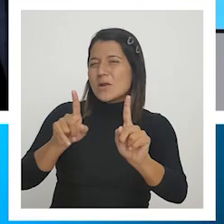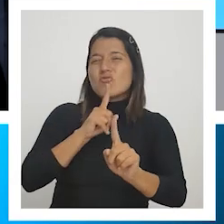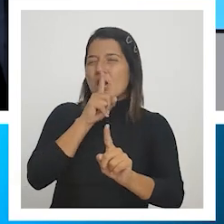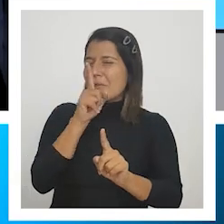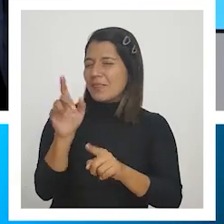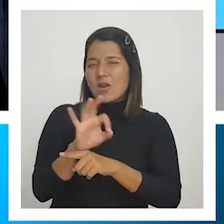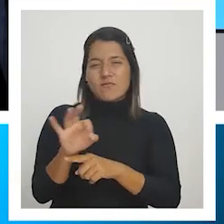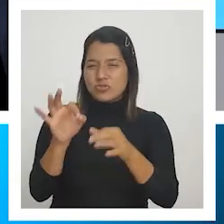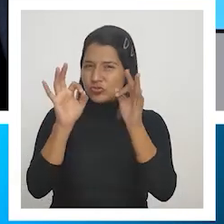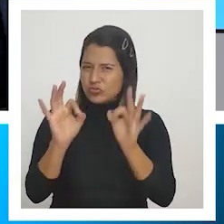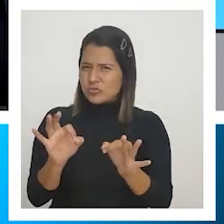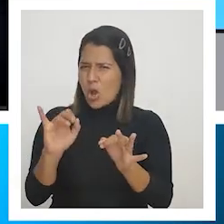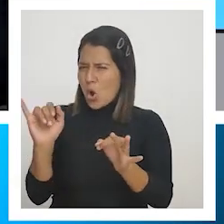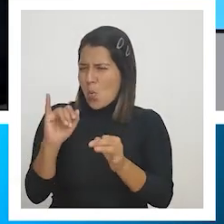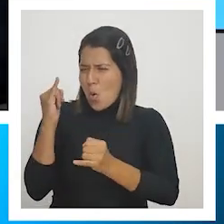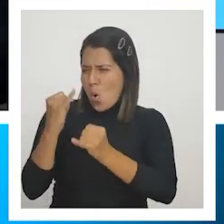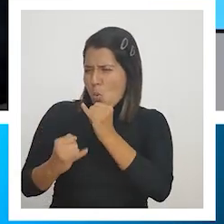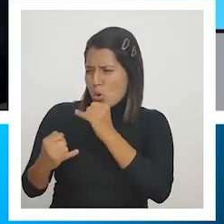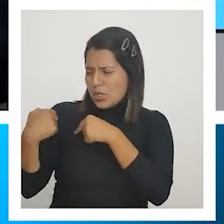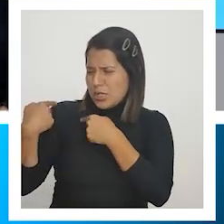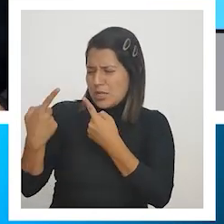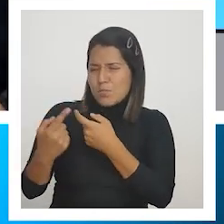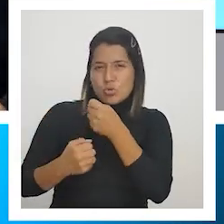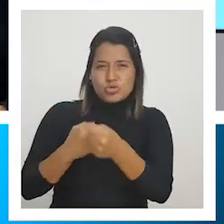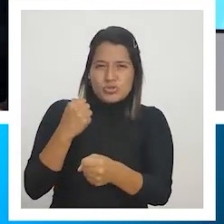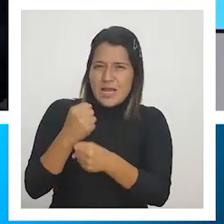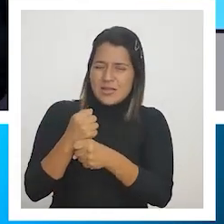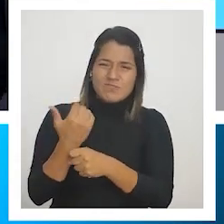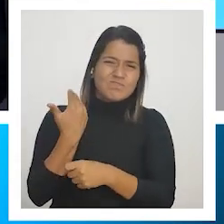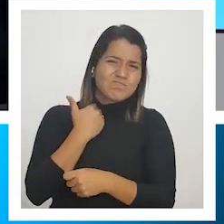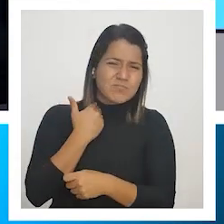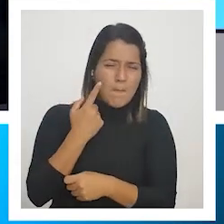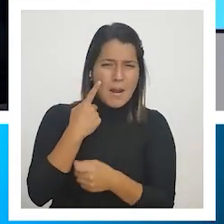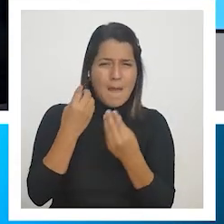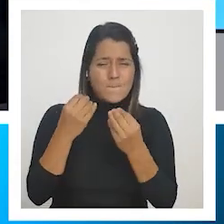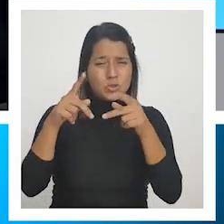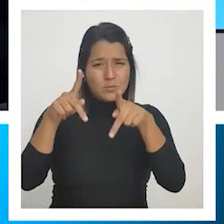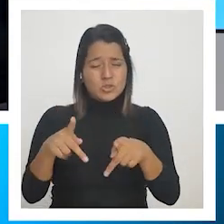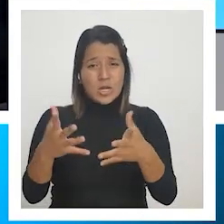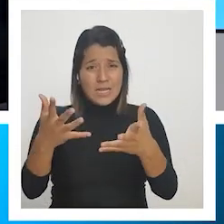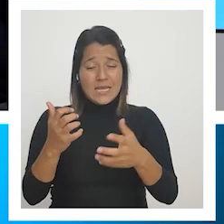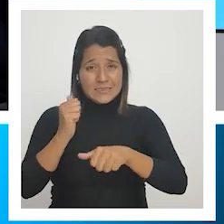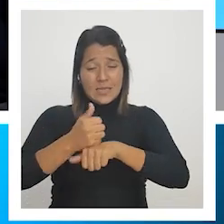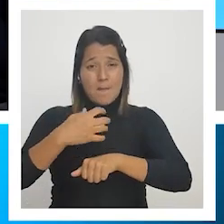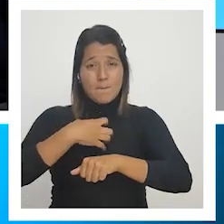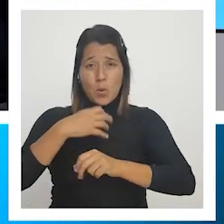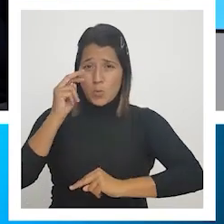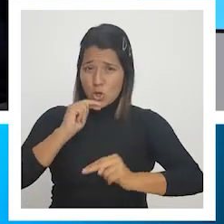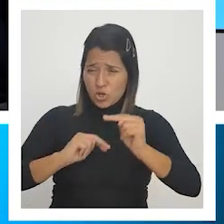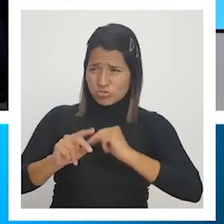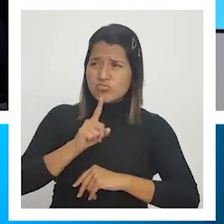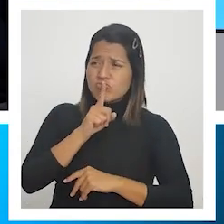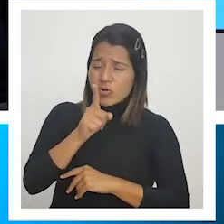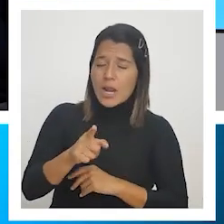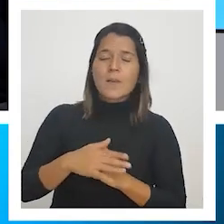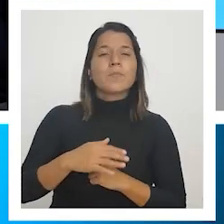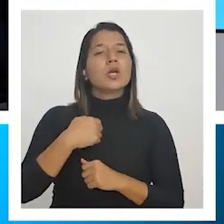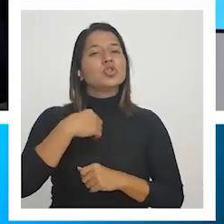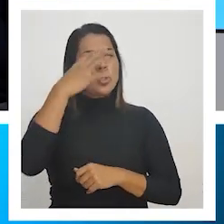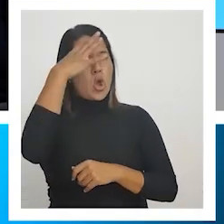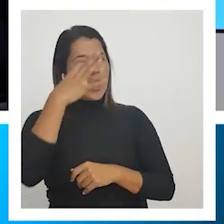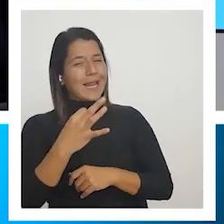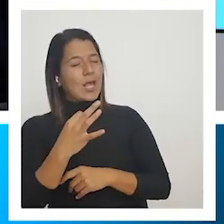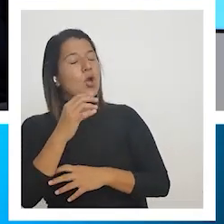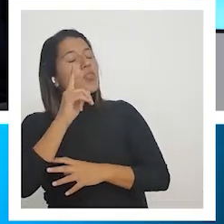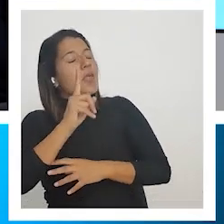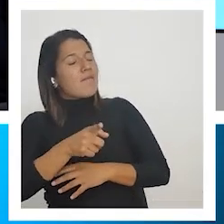muchos emprendedores. ¿Es así? Yo creo que hay varios elementos que hay que hacer distinciones. Desde el punto